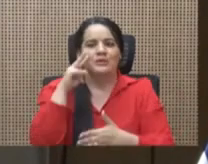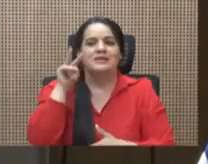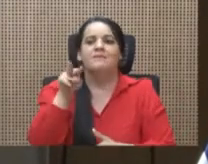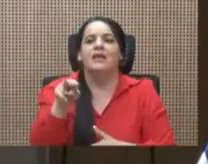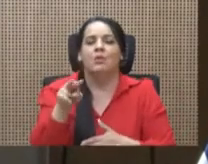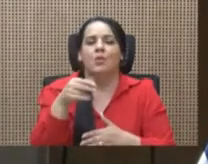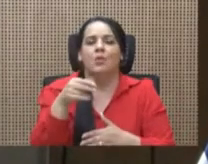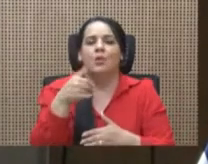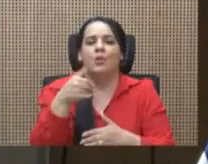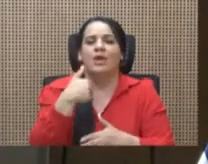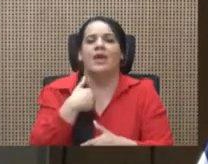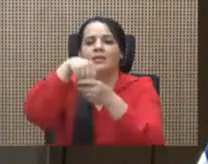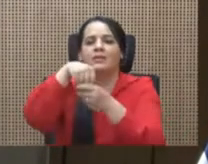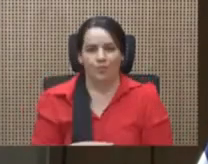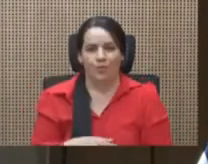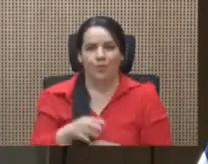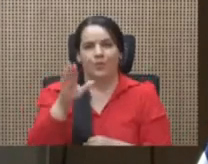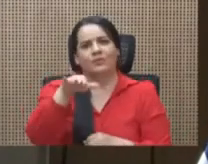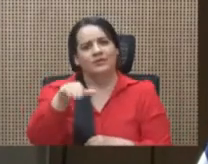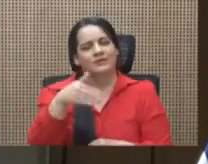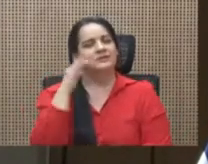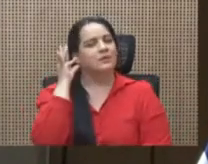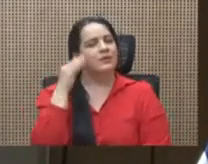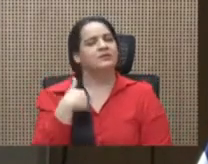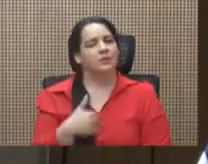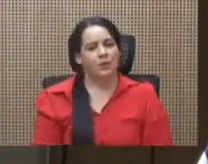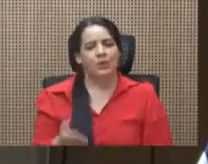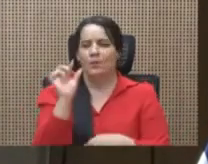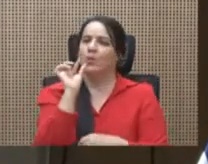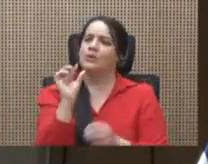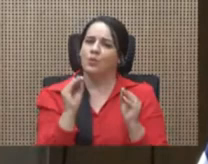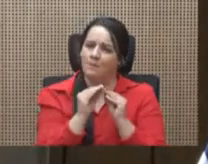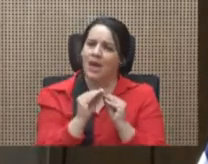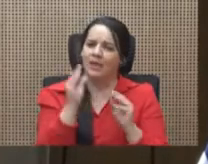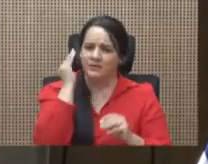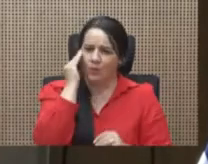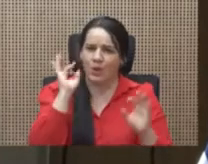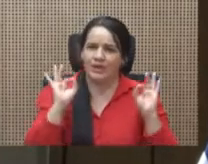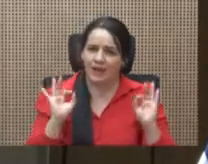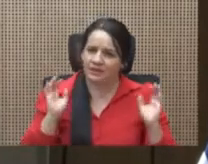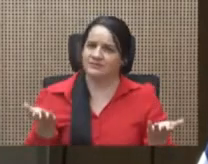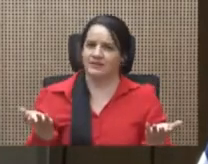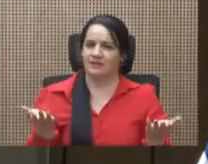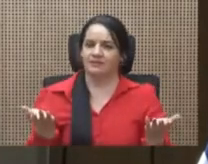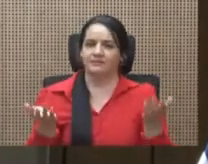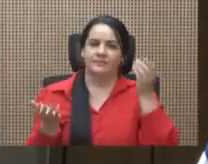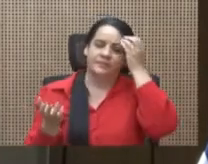Señores, señoras, un poquito más de coherencia, un poquito más